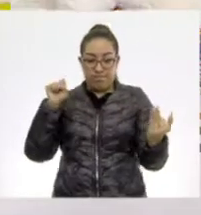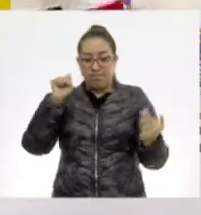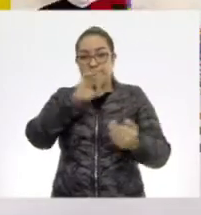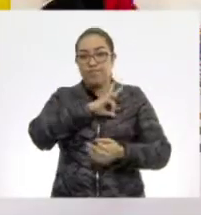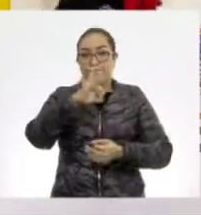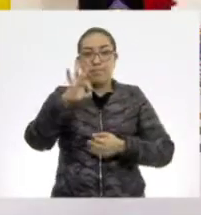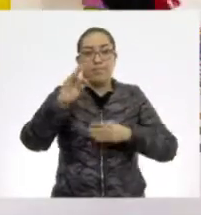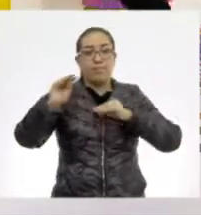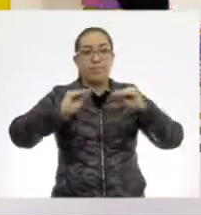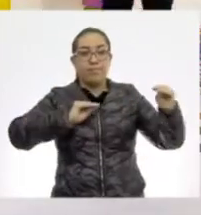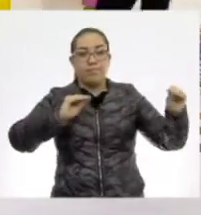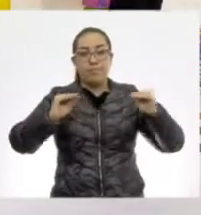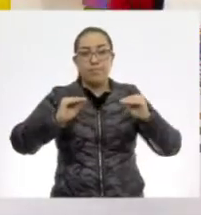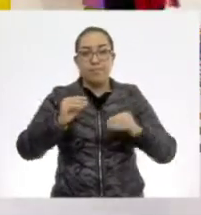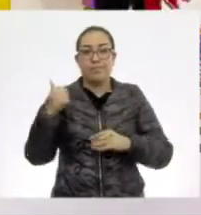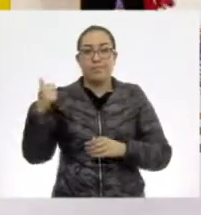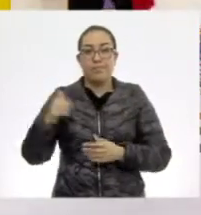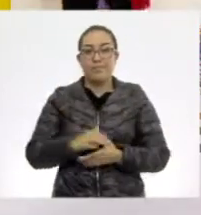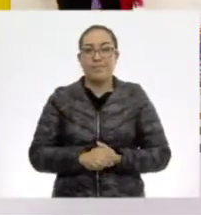Manejamos todo alrededor.